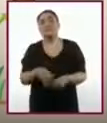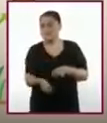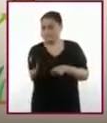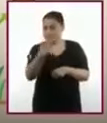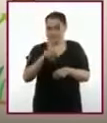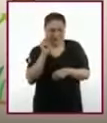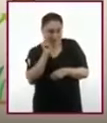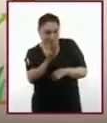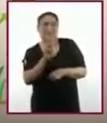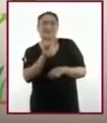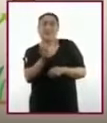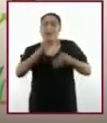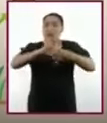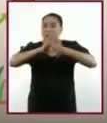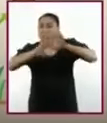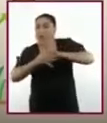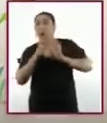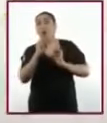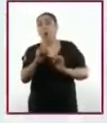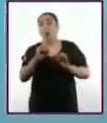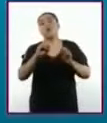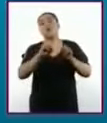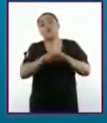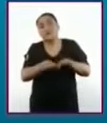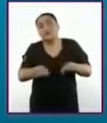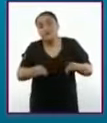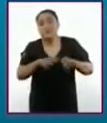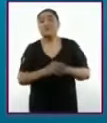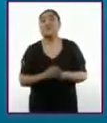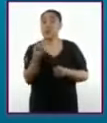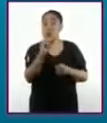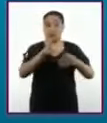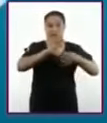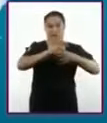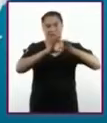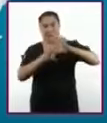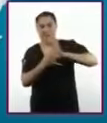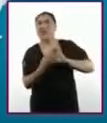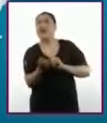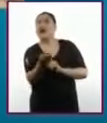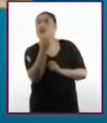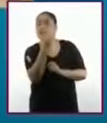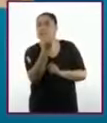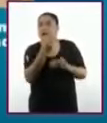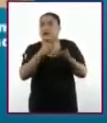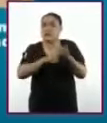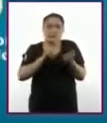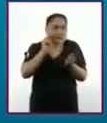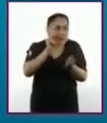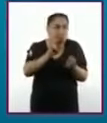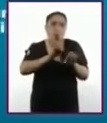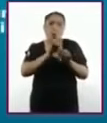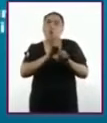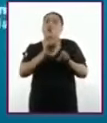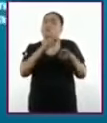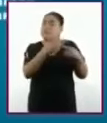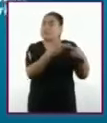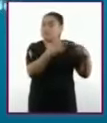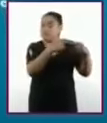las cadenas y las redes alimentarias. Una cadena alimentaria es una representación que muestra una secuencia lineal de